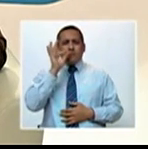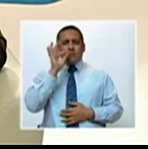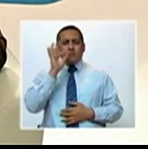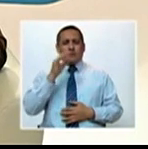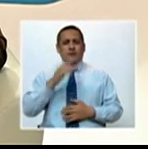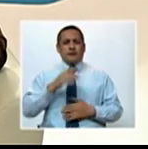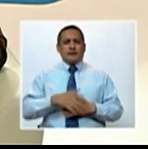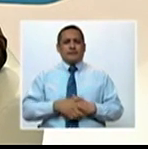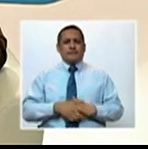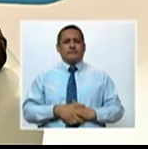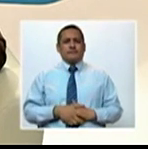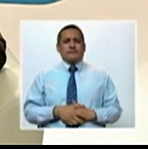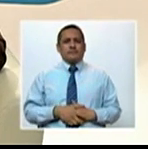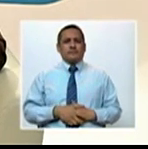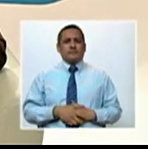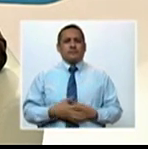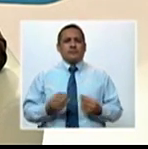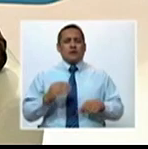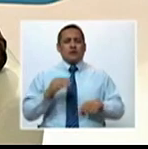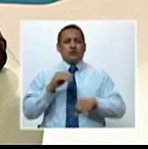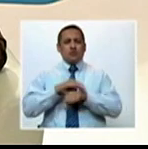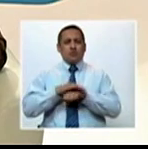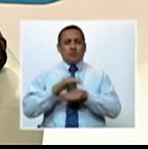Respecto de las